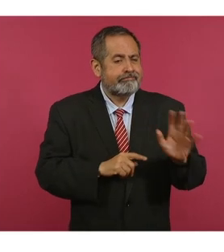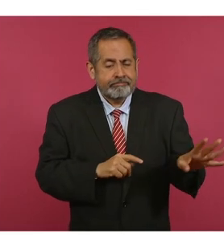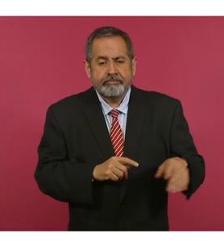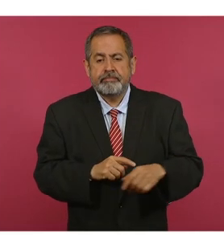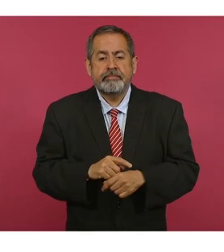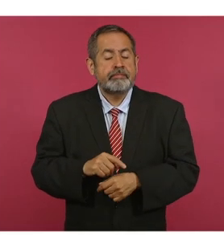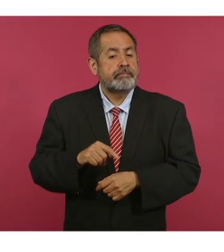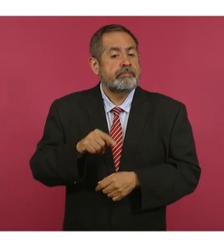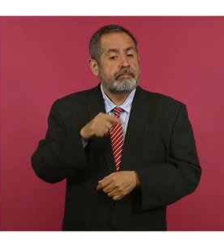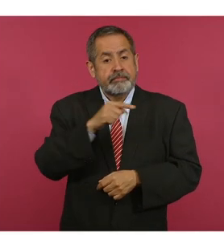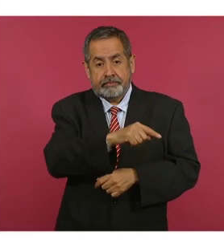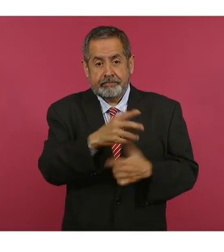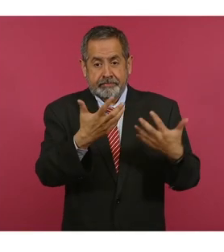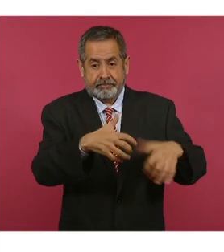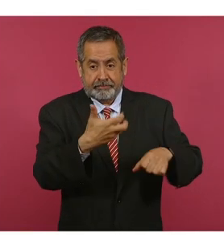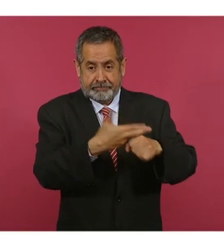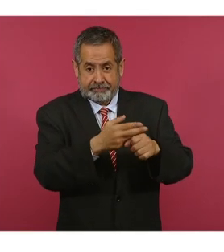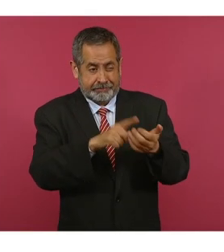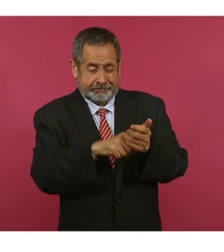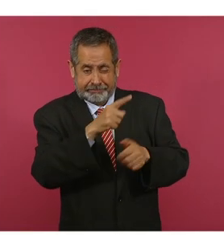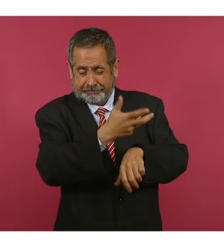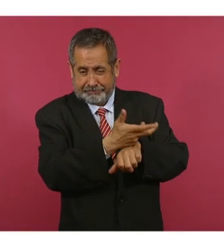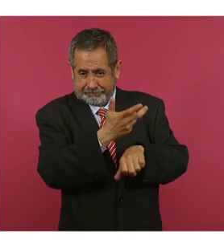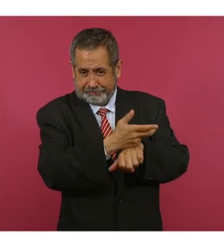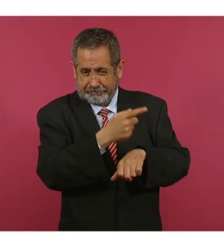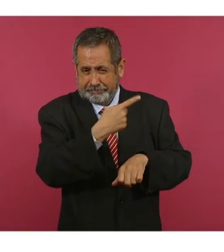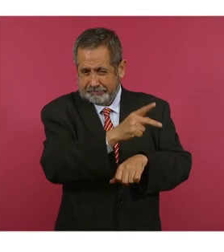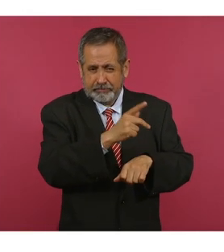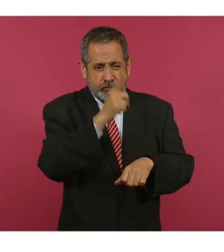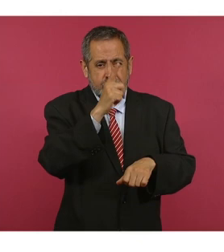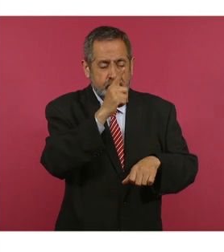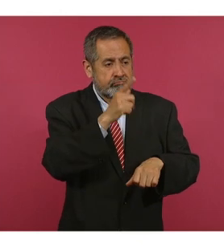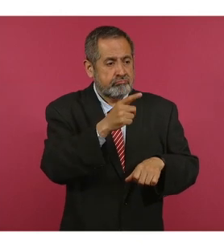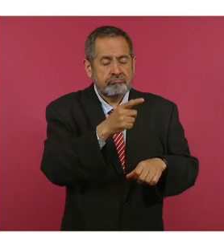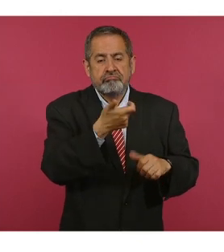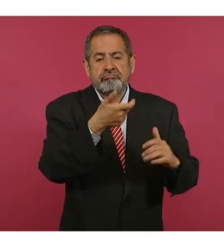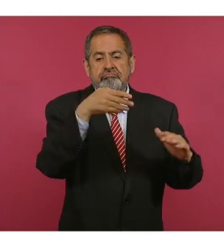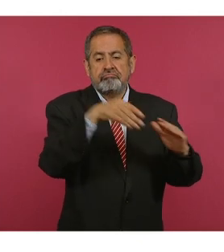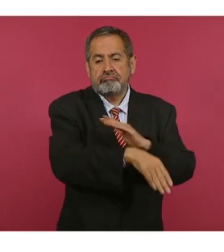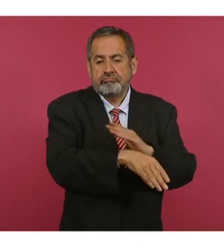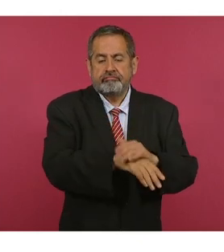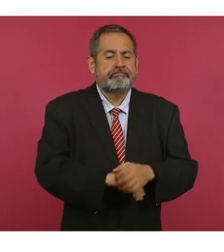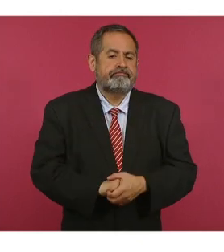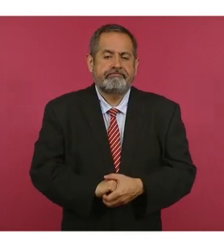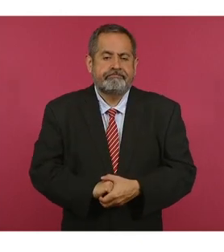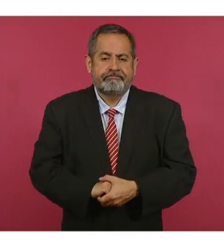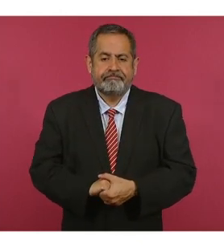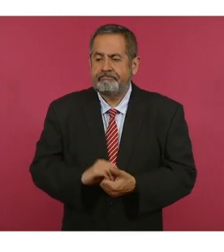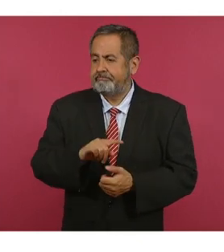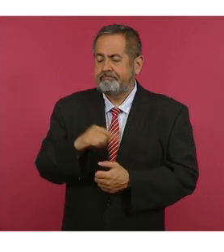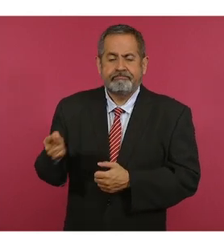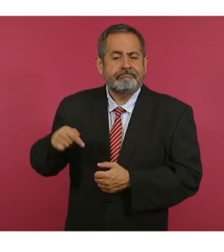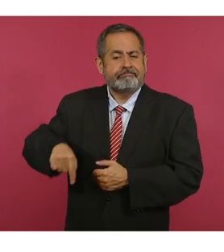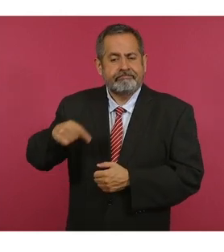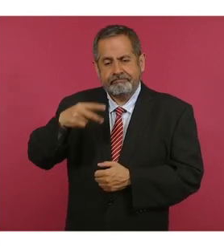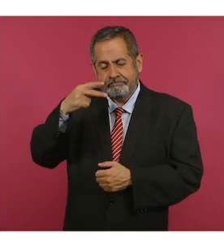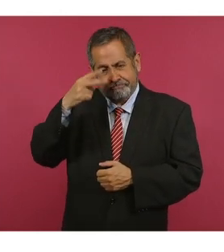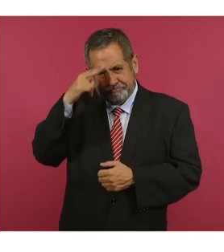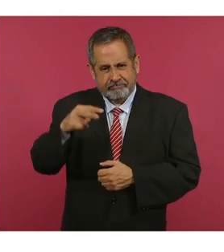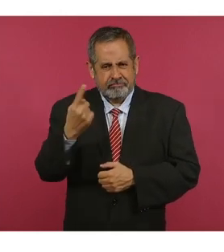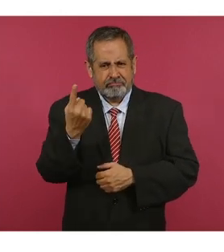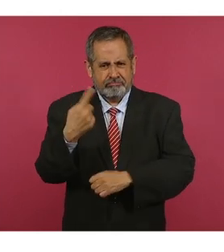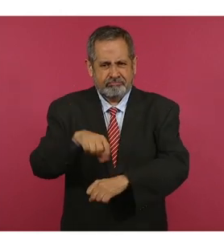además la empresa que otorgaba el servicio quebró. Y aquí, en una semana,